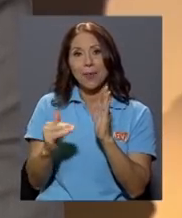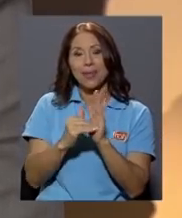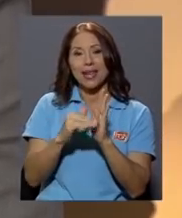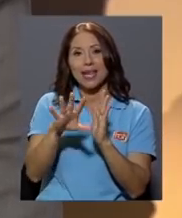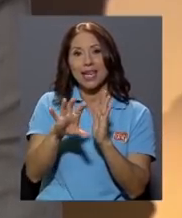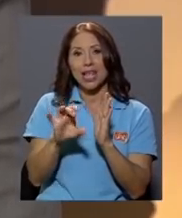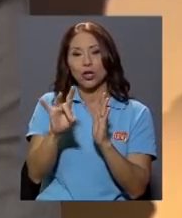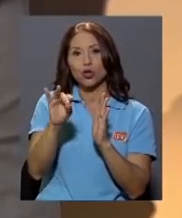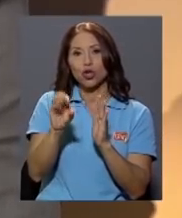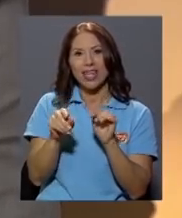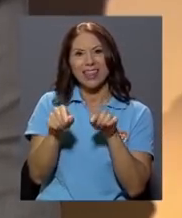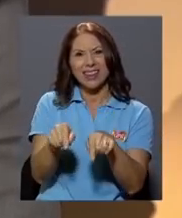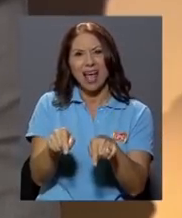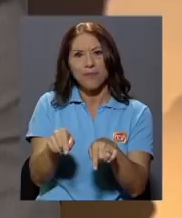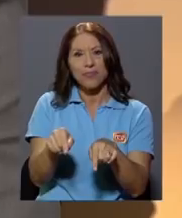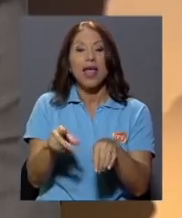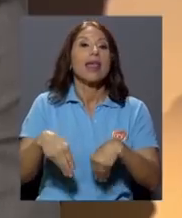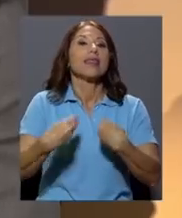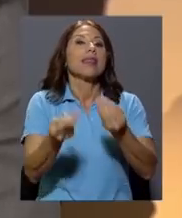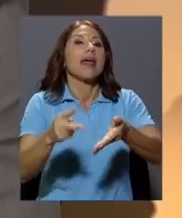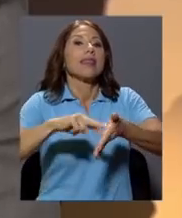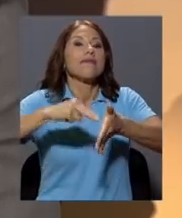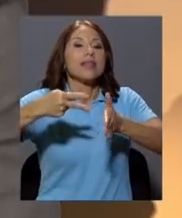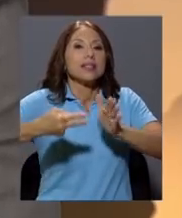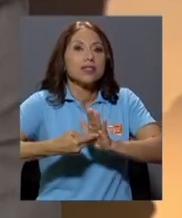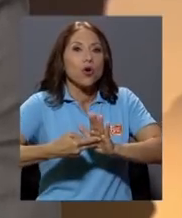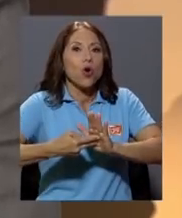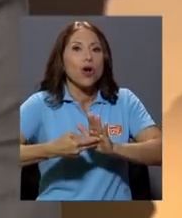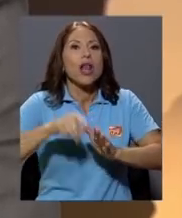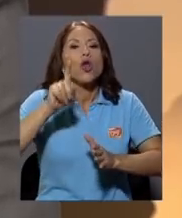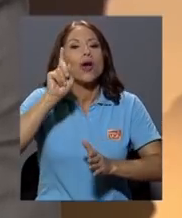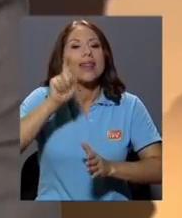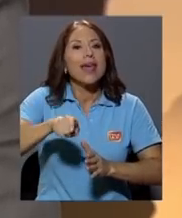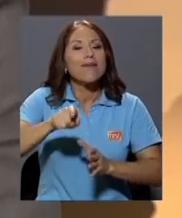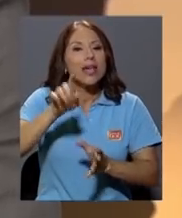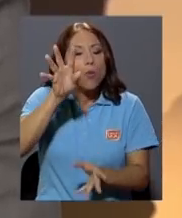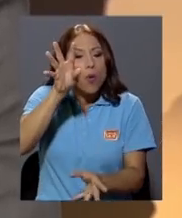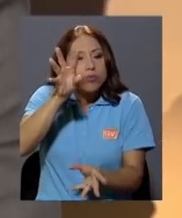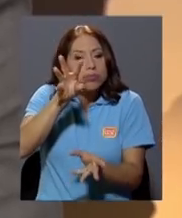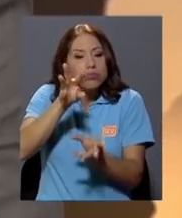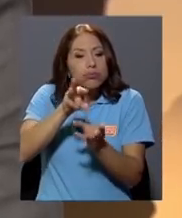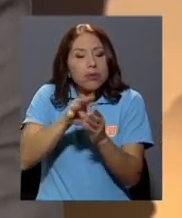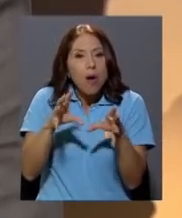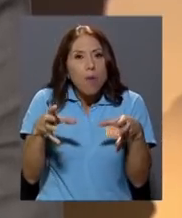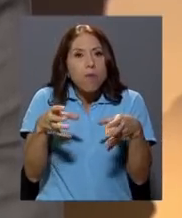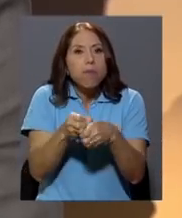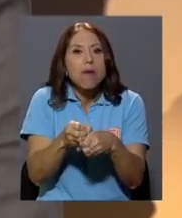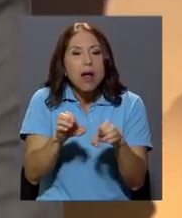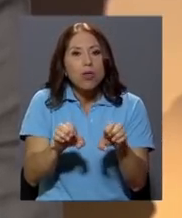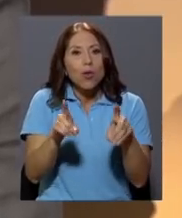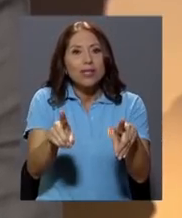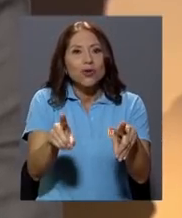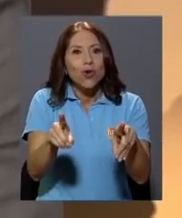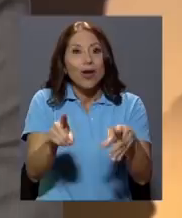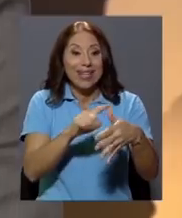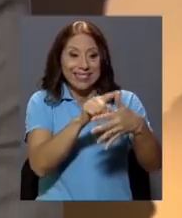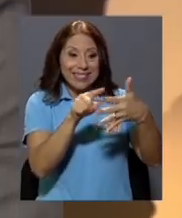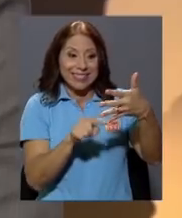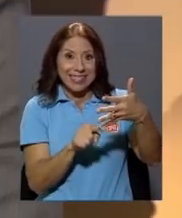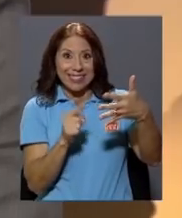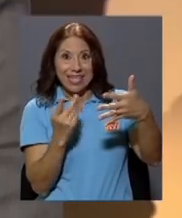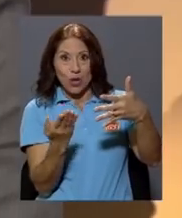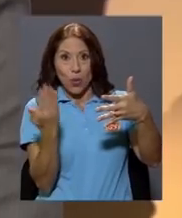20.580? Da una definición de lo que debería de contabilizarse como educación. Y además de estos cinco, agrega